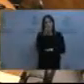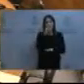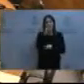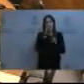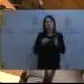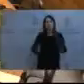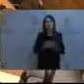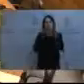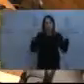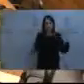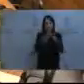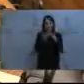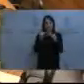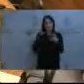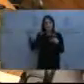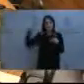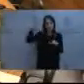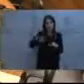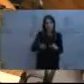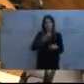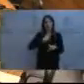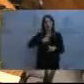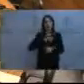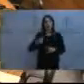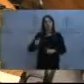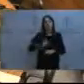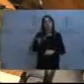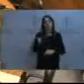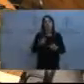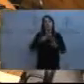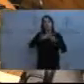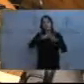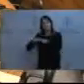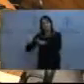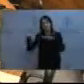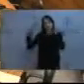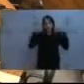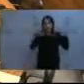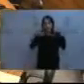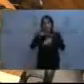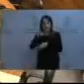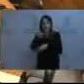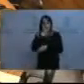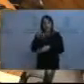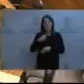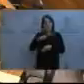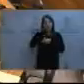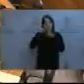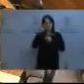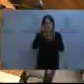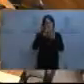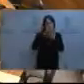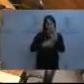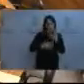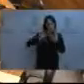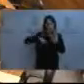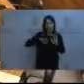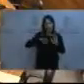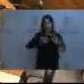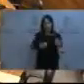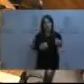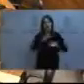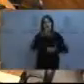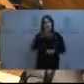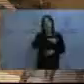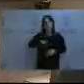medidas específicamente dirigidas a los jóvenes, que yo creo que ya le he enumerado también, porque esta pregunta ya me la hizo hace